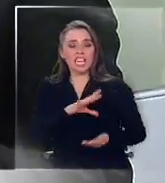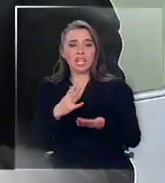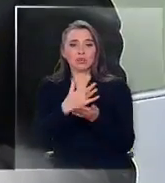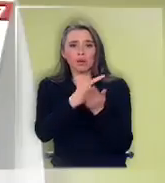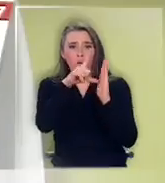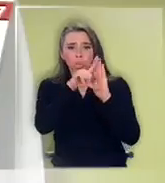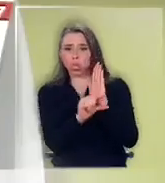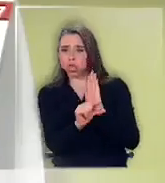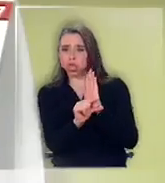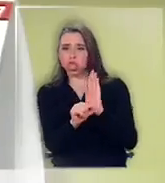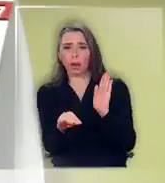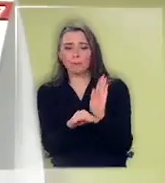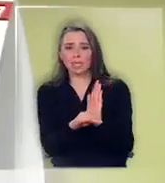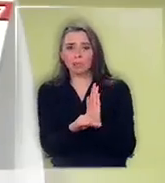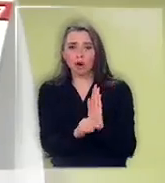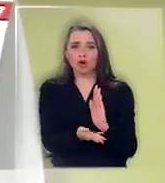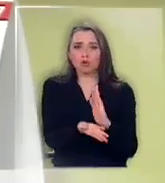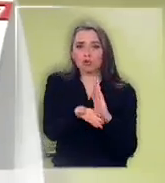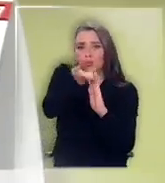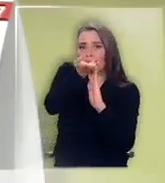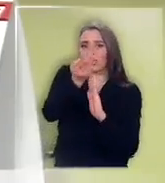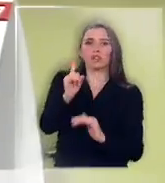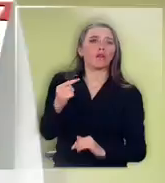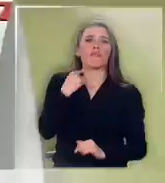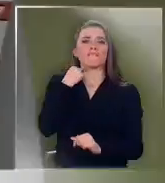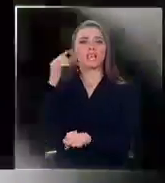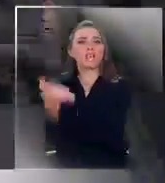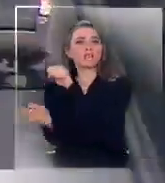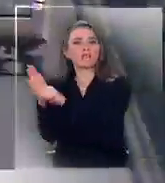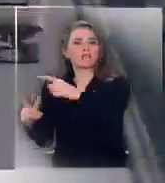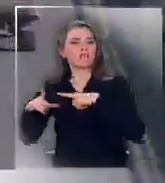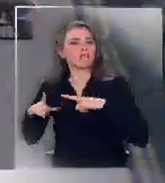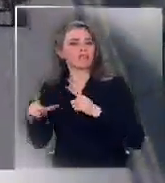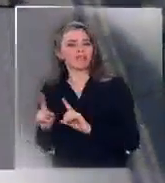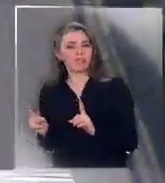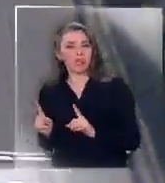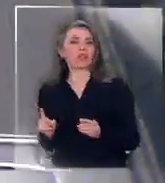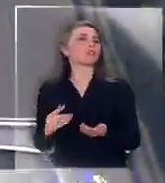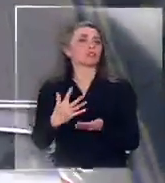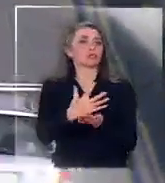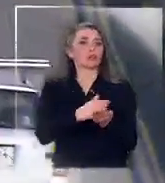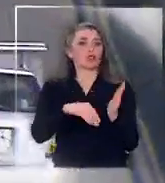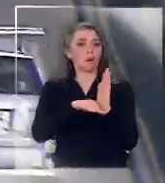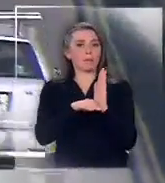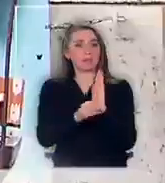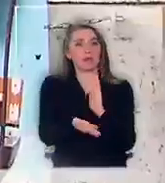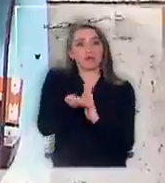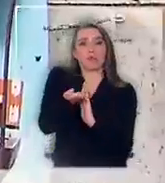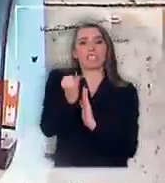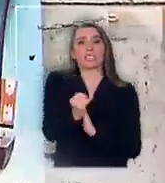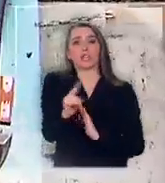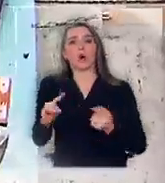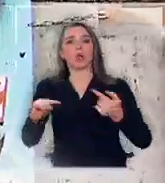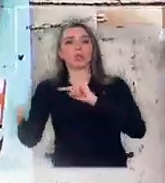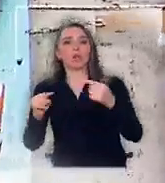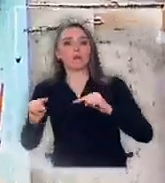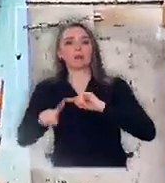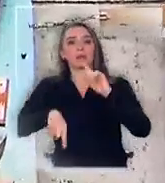mini salario mínimo, aumentarlo no afecta al empleo necesariamente. Ajuste del sueldo mínimo que otra vez genera debate, una cifra que el